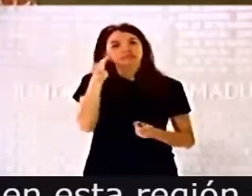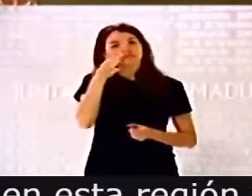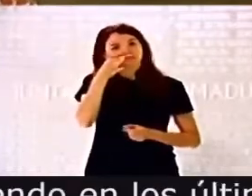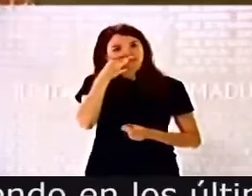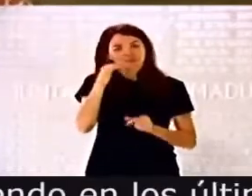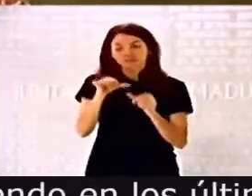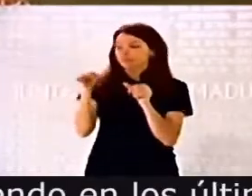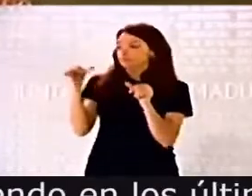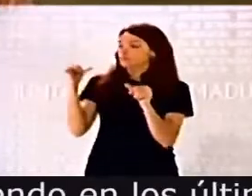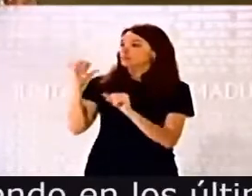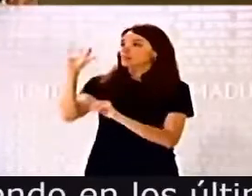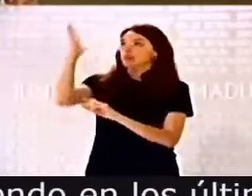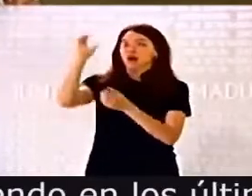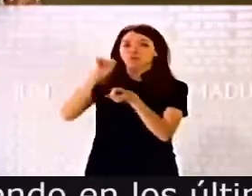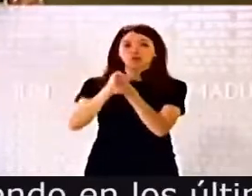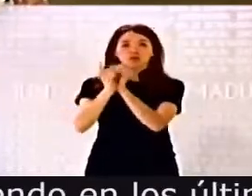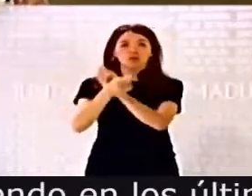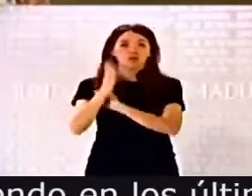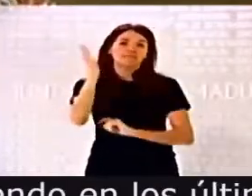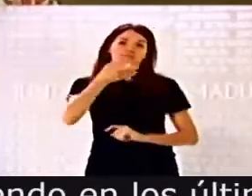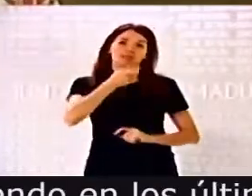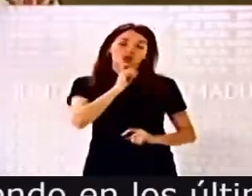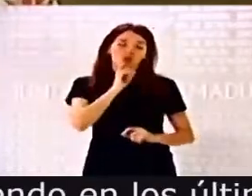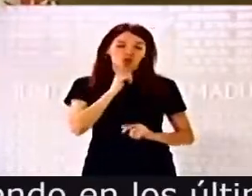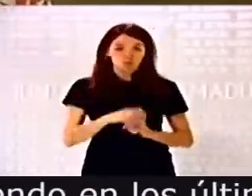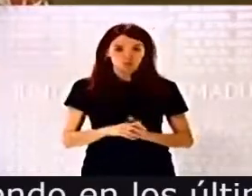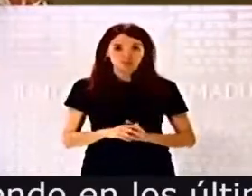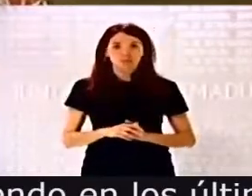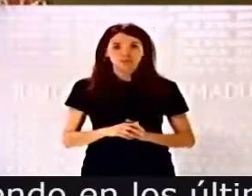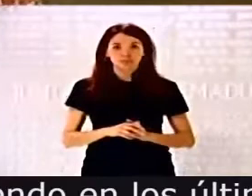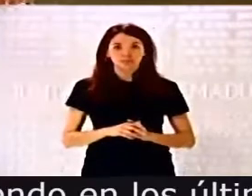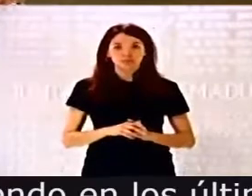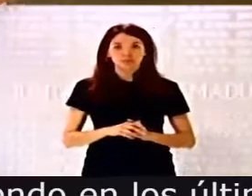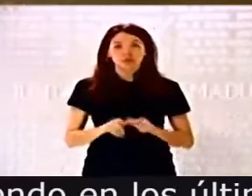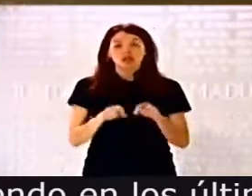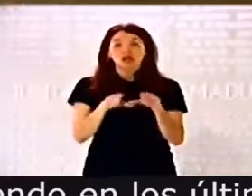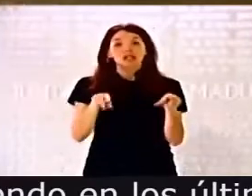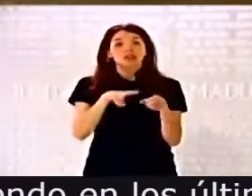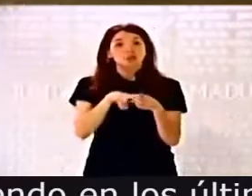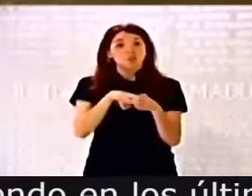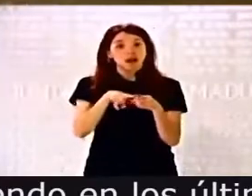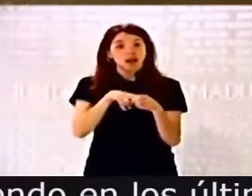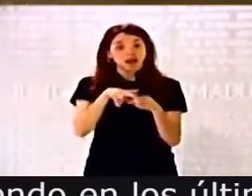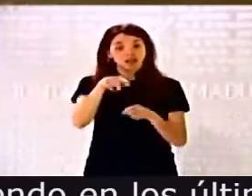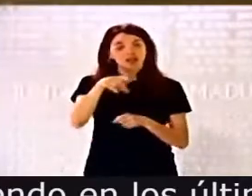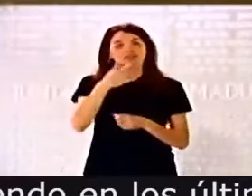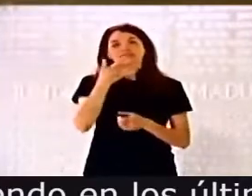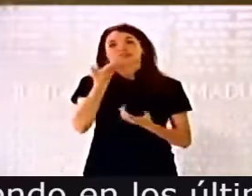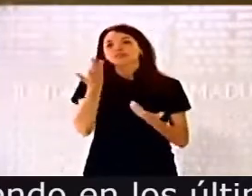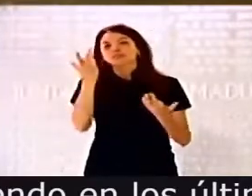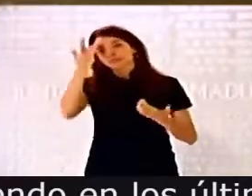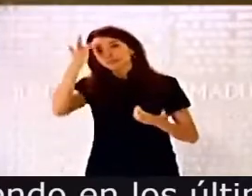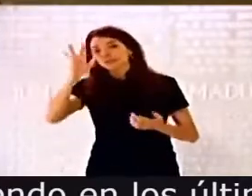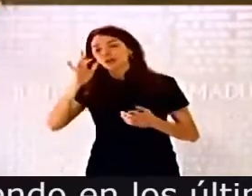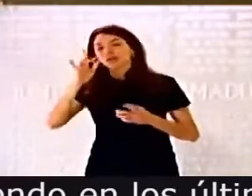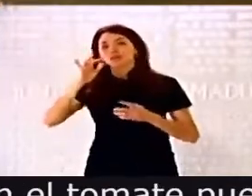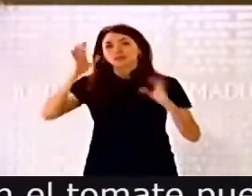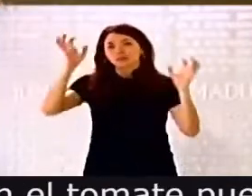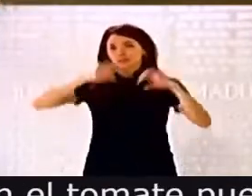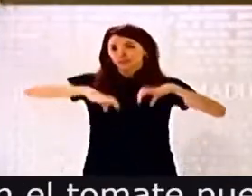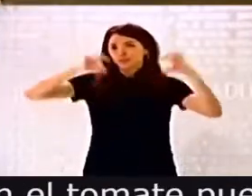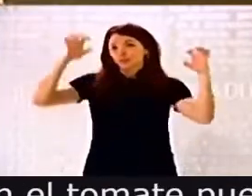cambio climático, cómo está afectando. En el tomate, pues si hay problemas de tormenta,